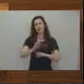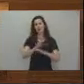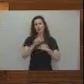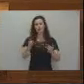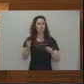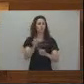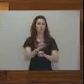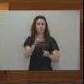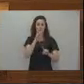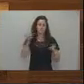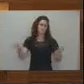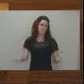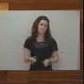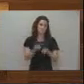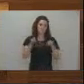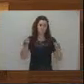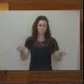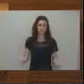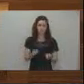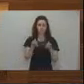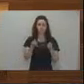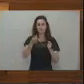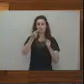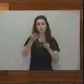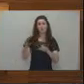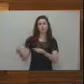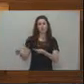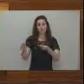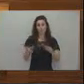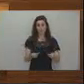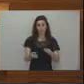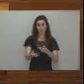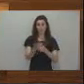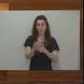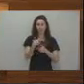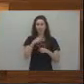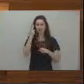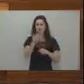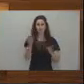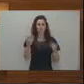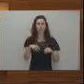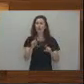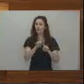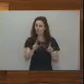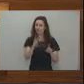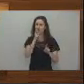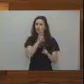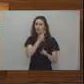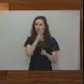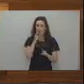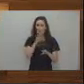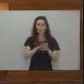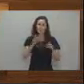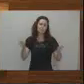pública la valoración del documento que usted nos envió, no era ni mucho menos una falta de respeto. Nosotros nos comprometimos a publicar